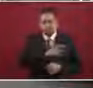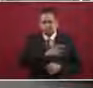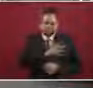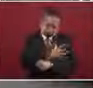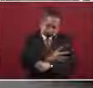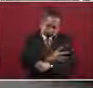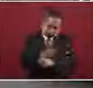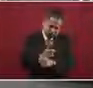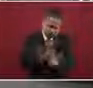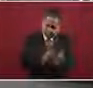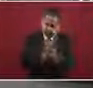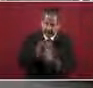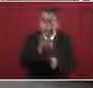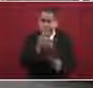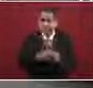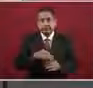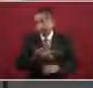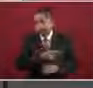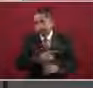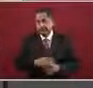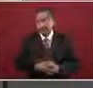íntegra,